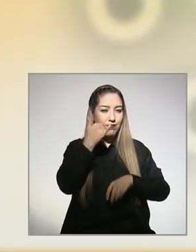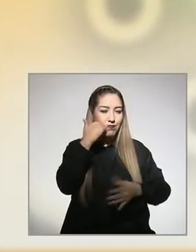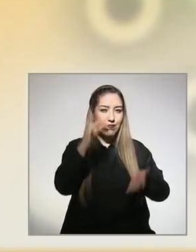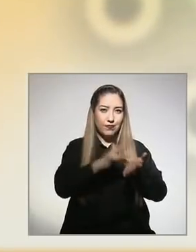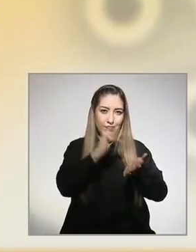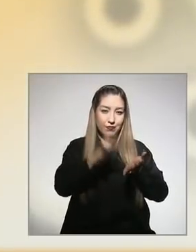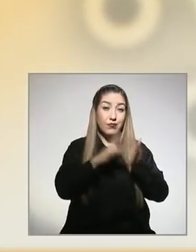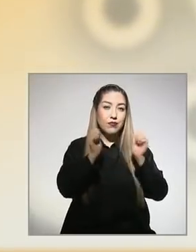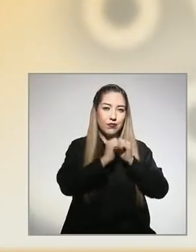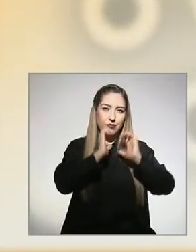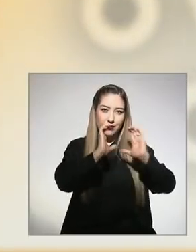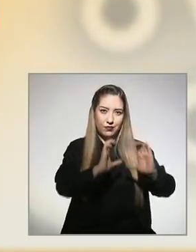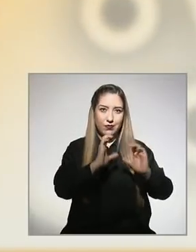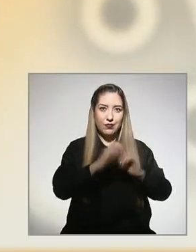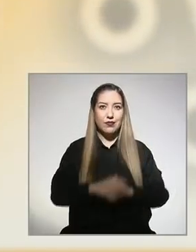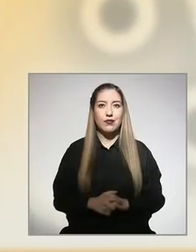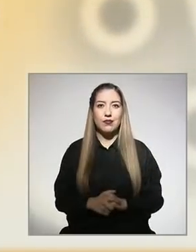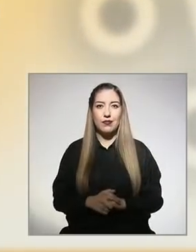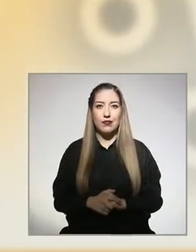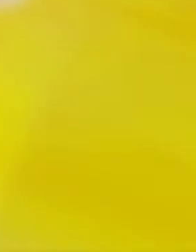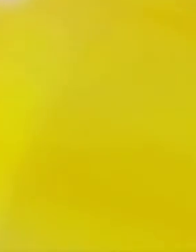protección.